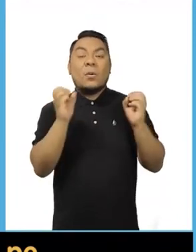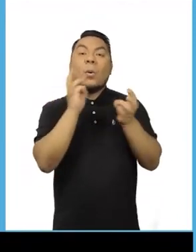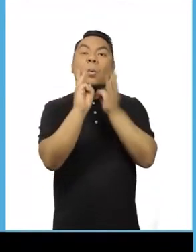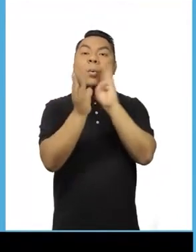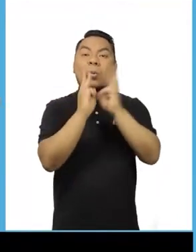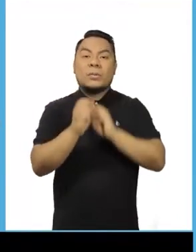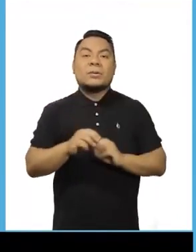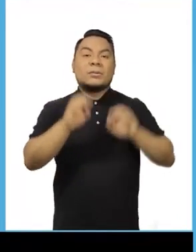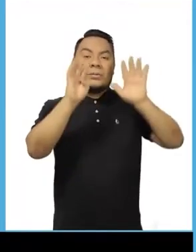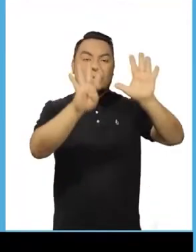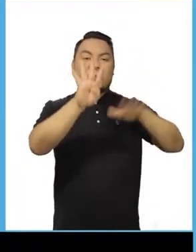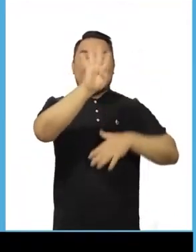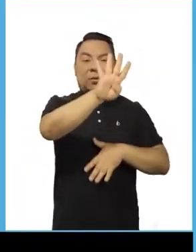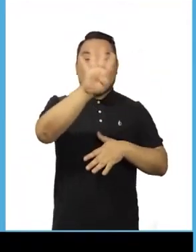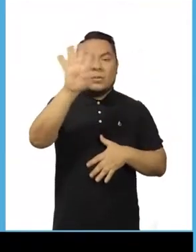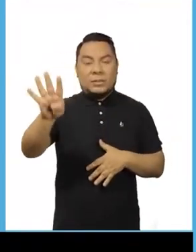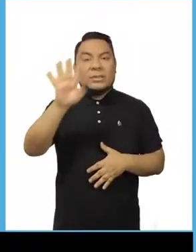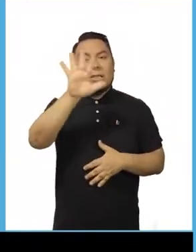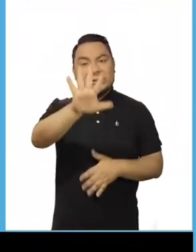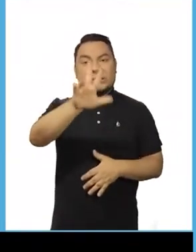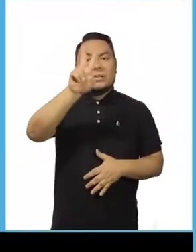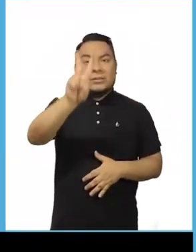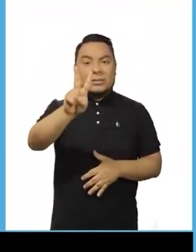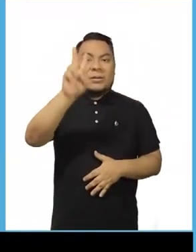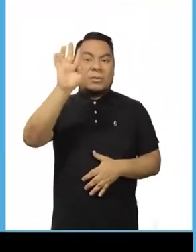buzondeconsultaeve@minedu.gob.pe o al WhatsApp